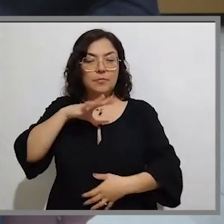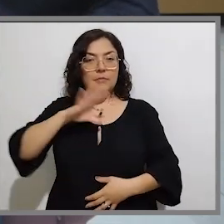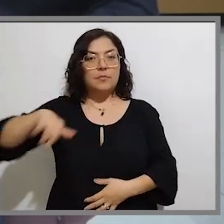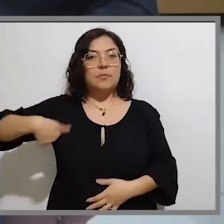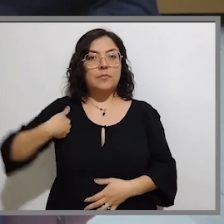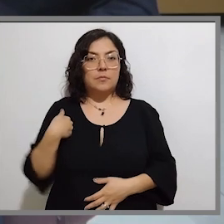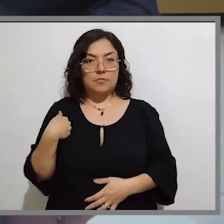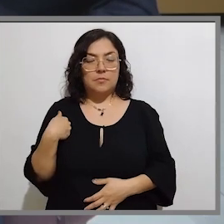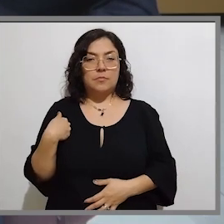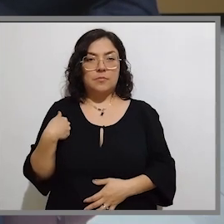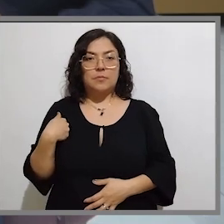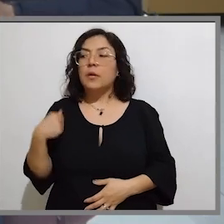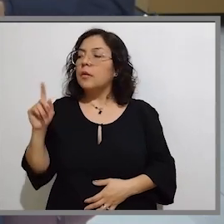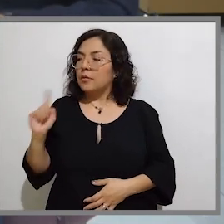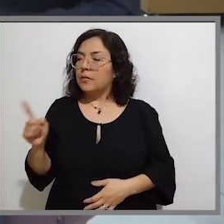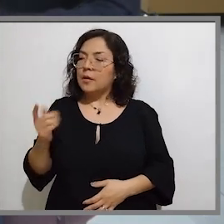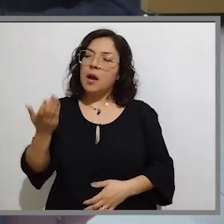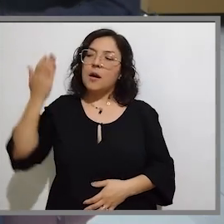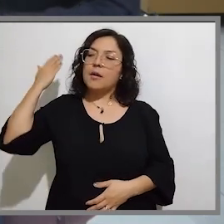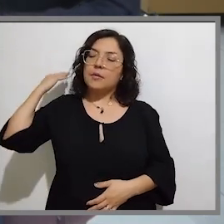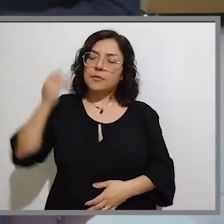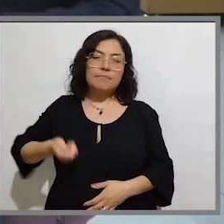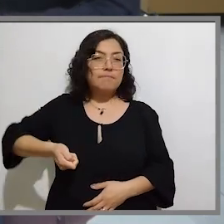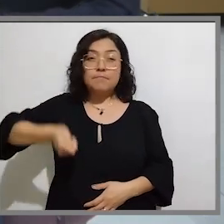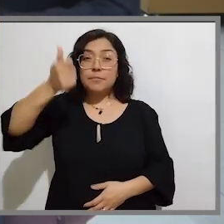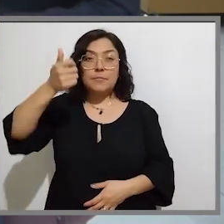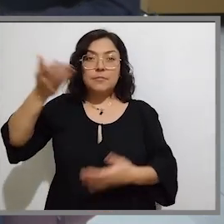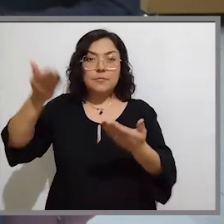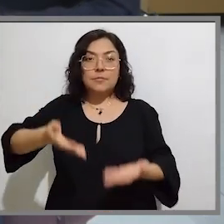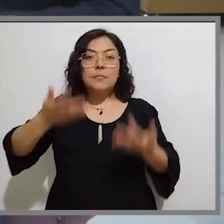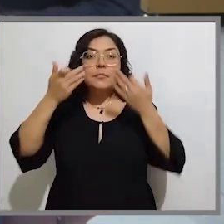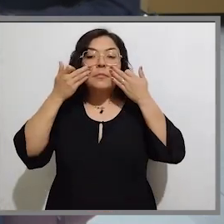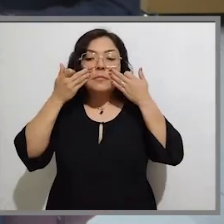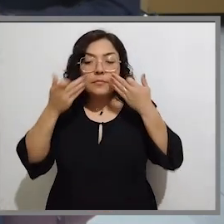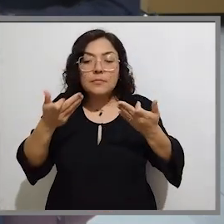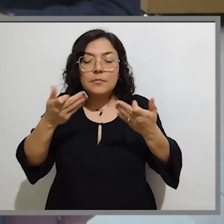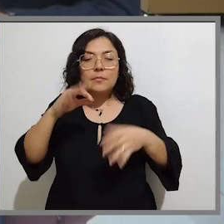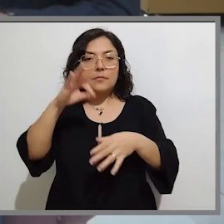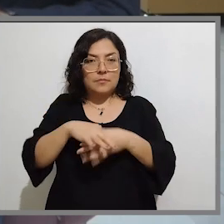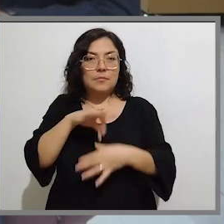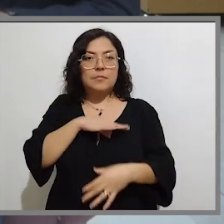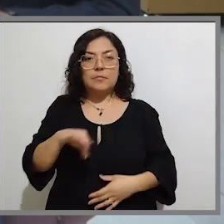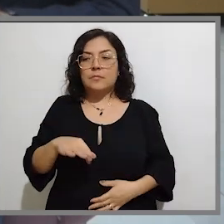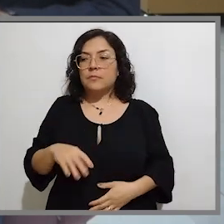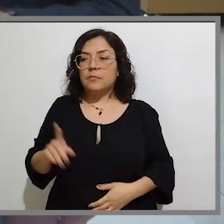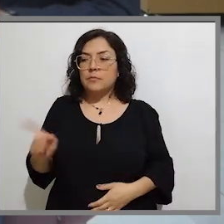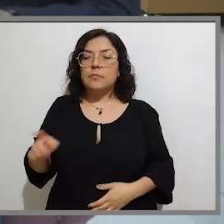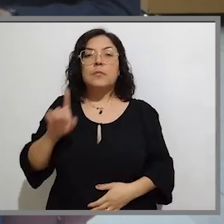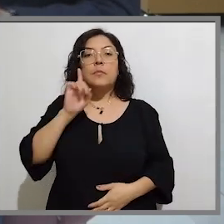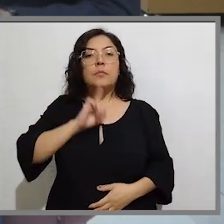de esa observación electoral internacional. La escritora historiadora norteamericana llamada